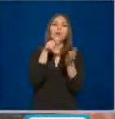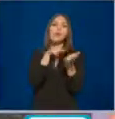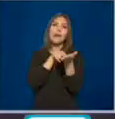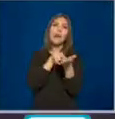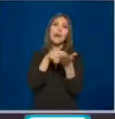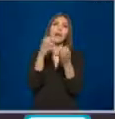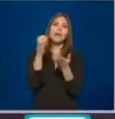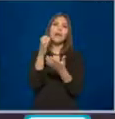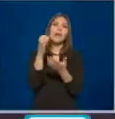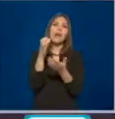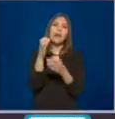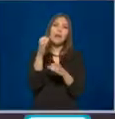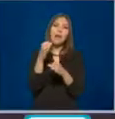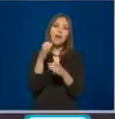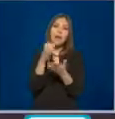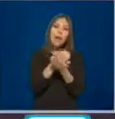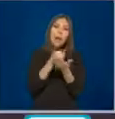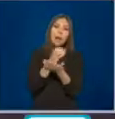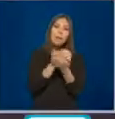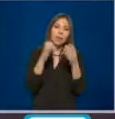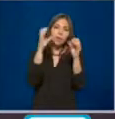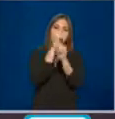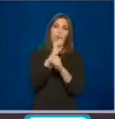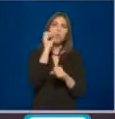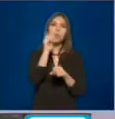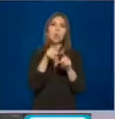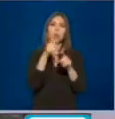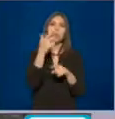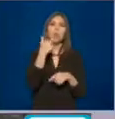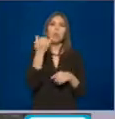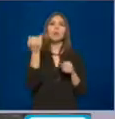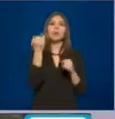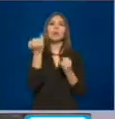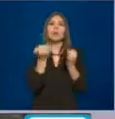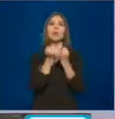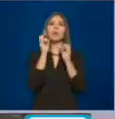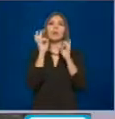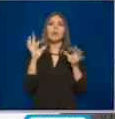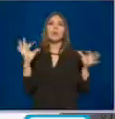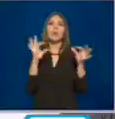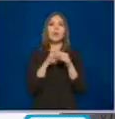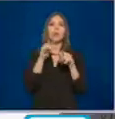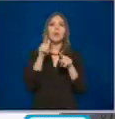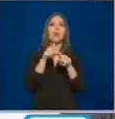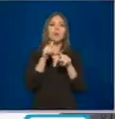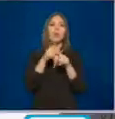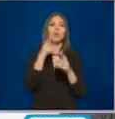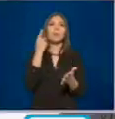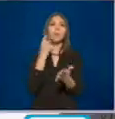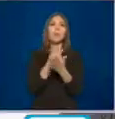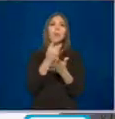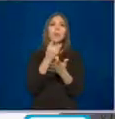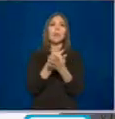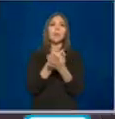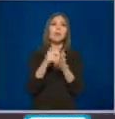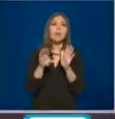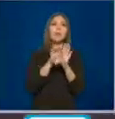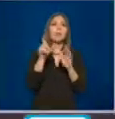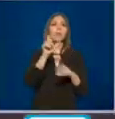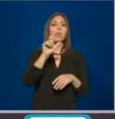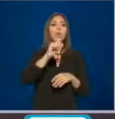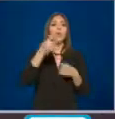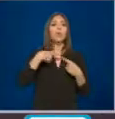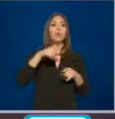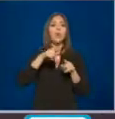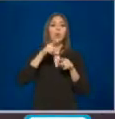negros, castaños oscuros o incluso los rojos, también le pueden ir muy bien con los platas. Para las Ok. pelirrojas naturales como yo. A